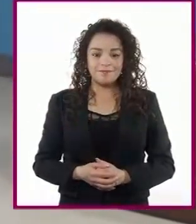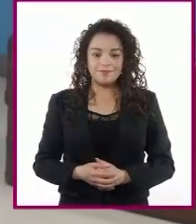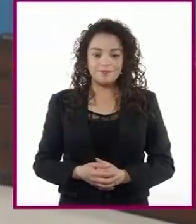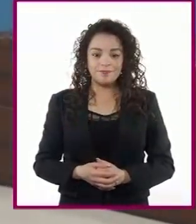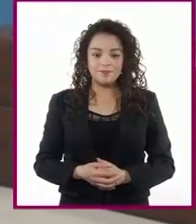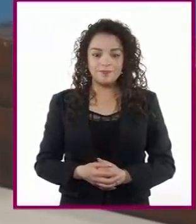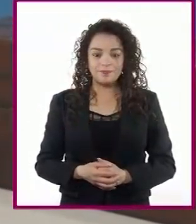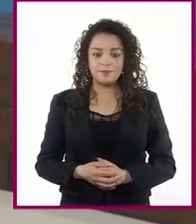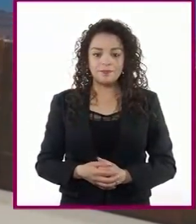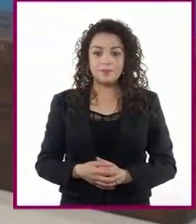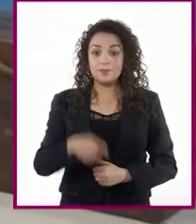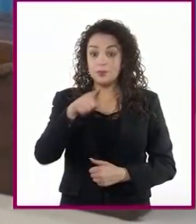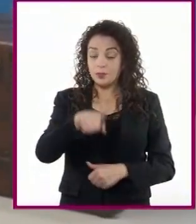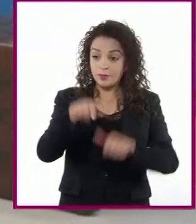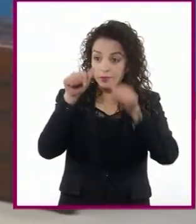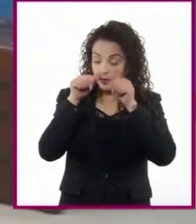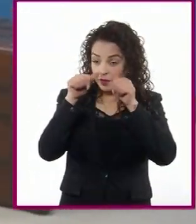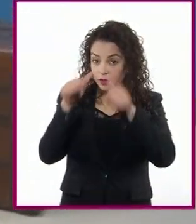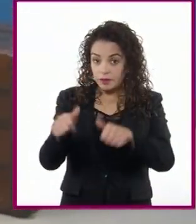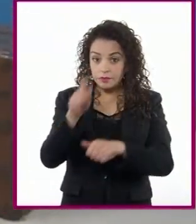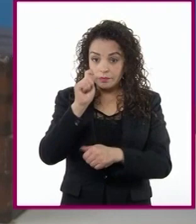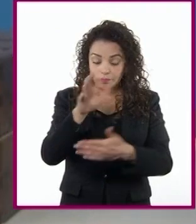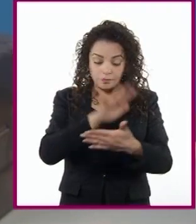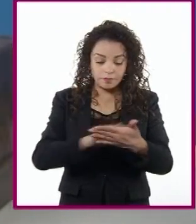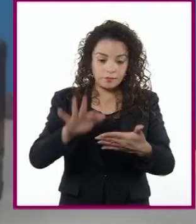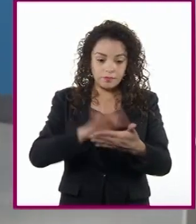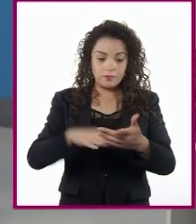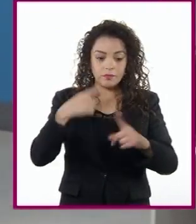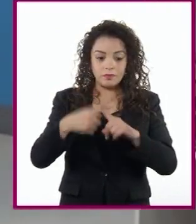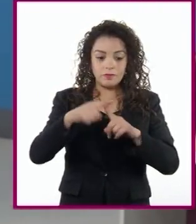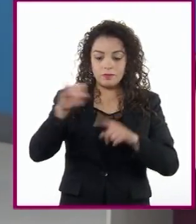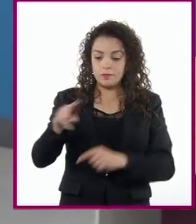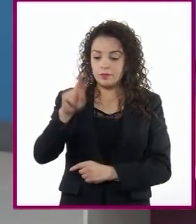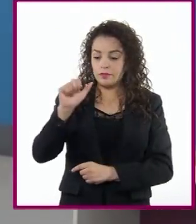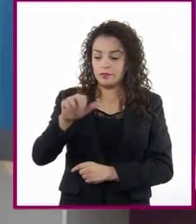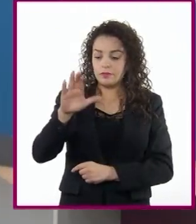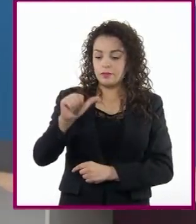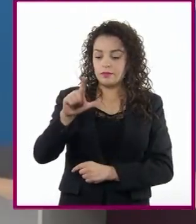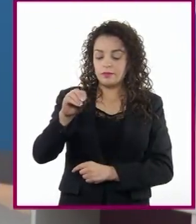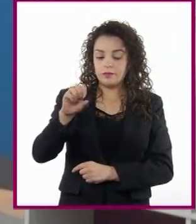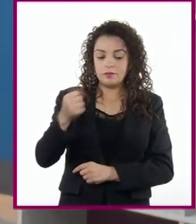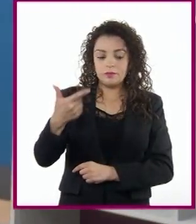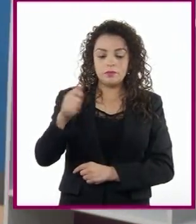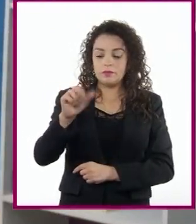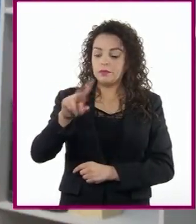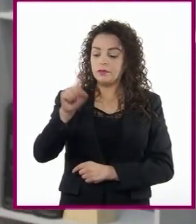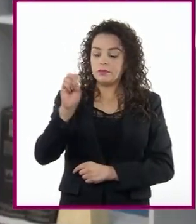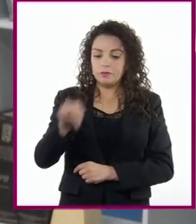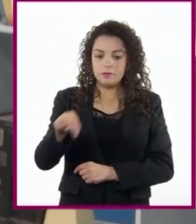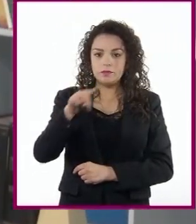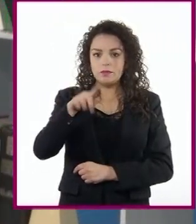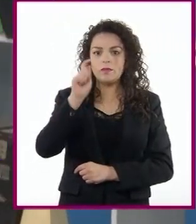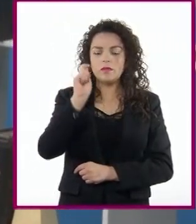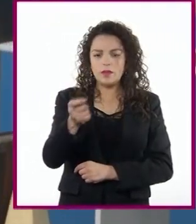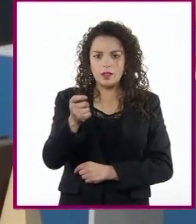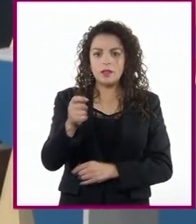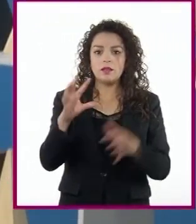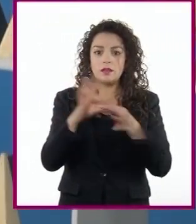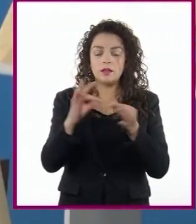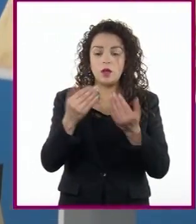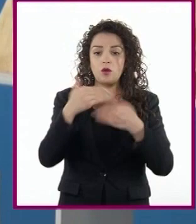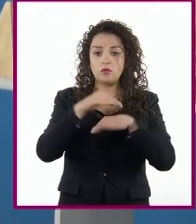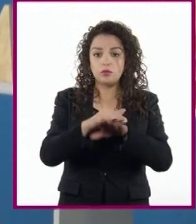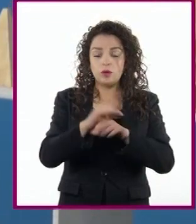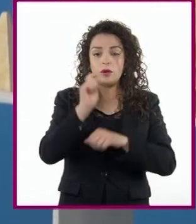empezar, presten atención a la siguiente lectura de Juan Carlos Garzón, quien realiza una reflexión sobre la paz en Colombia,